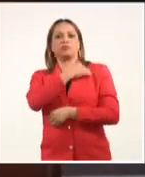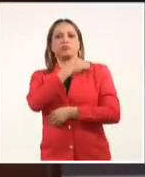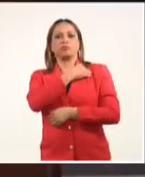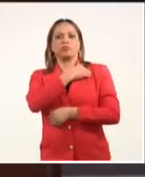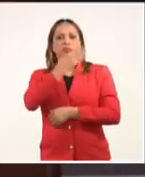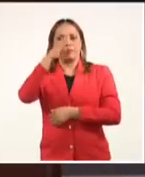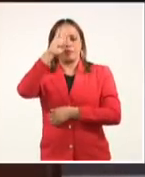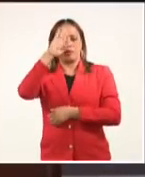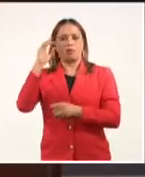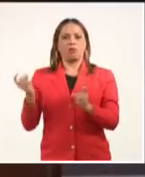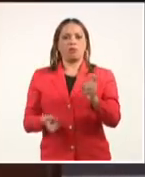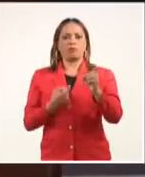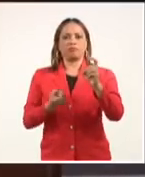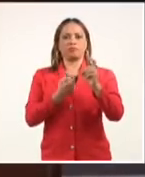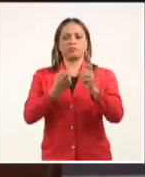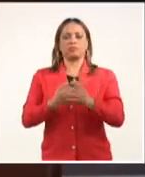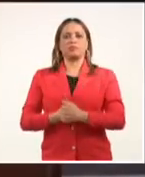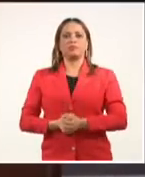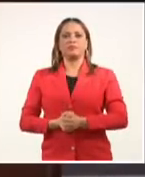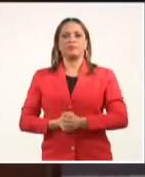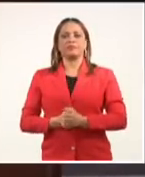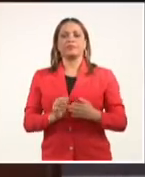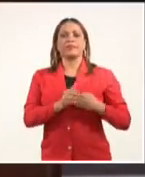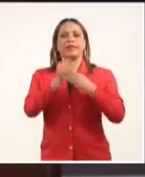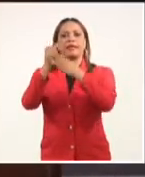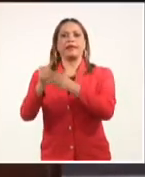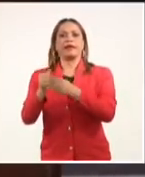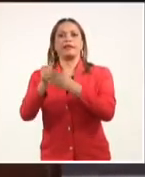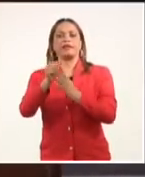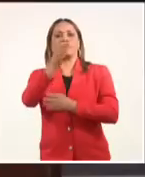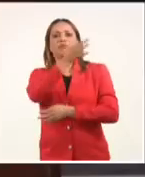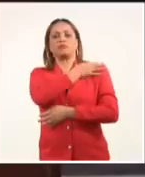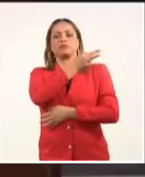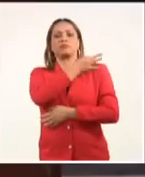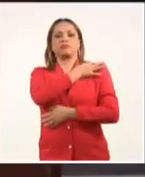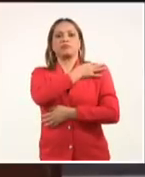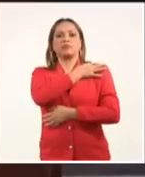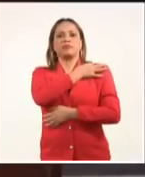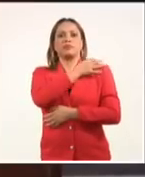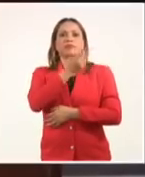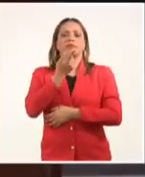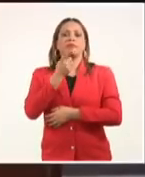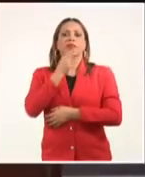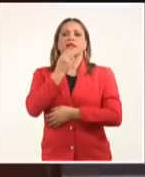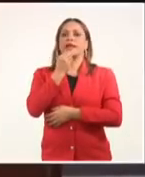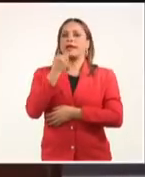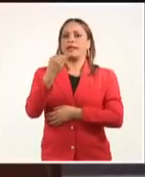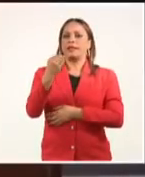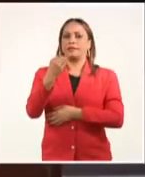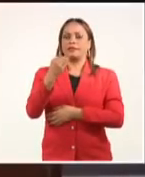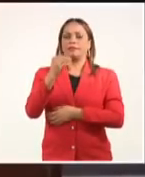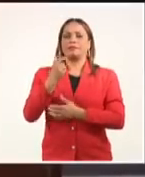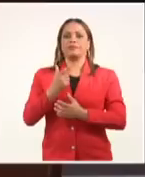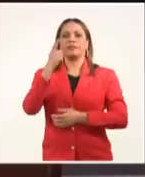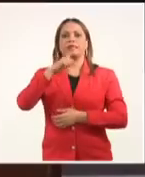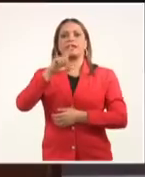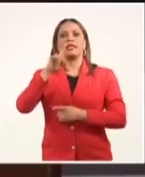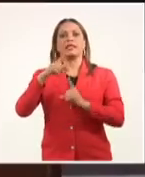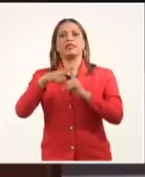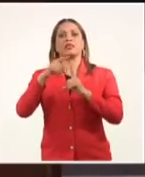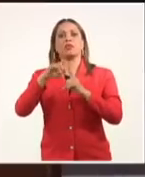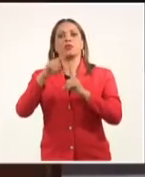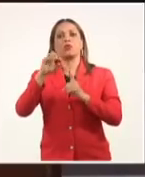Libertador, comandadas por el mayor general Calixto García, sin